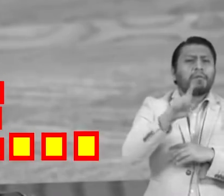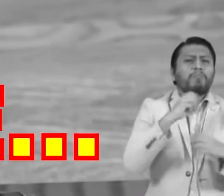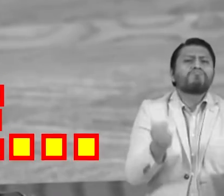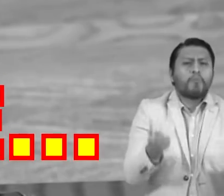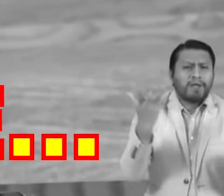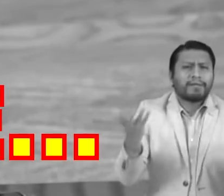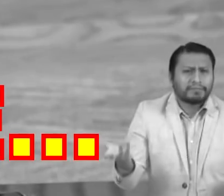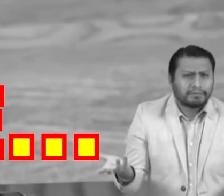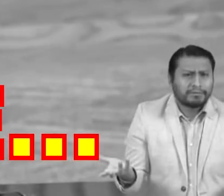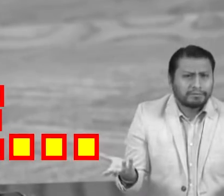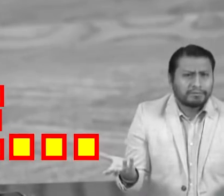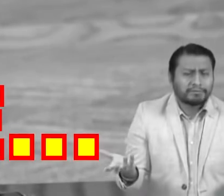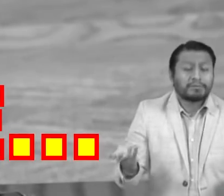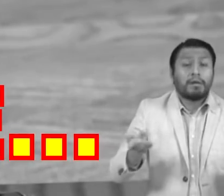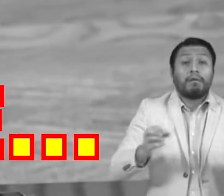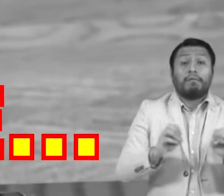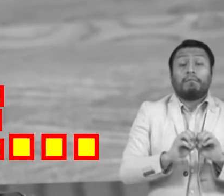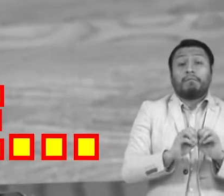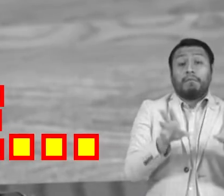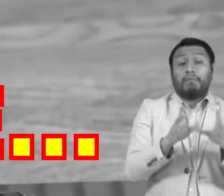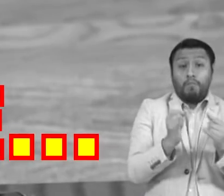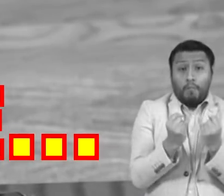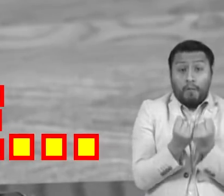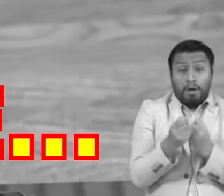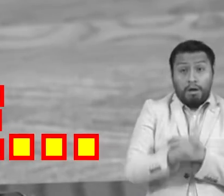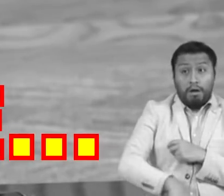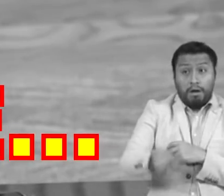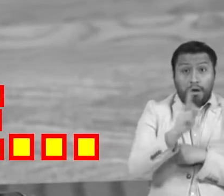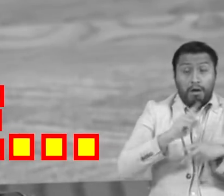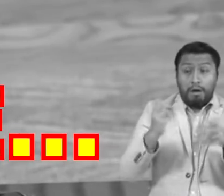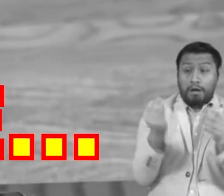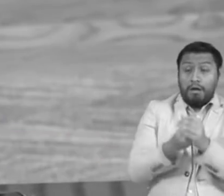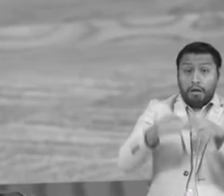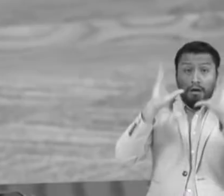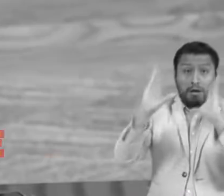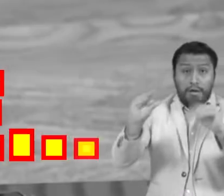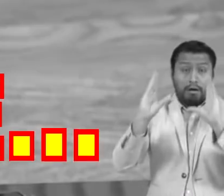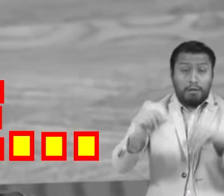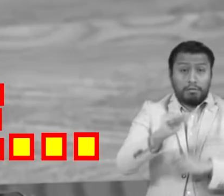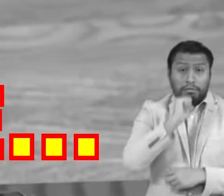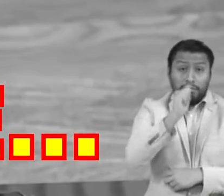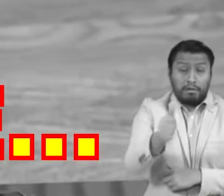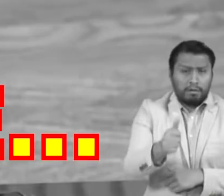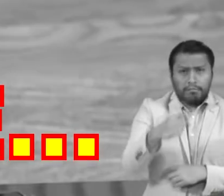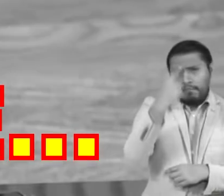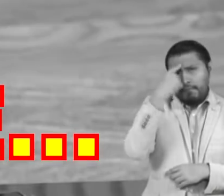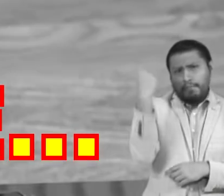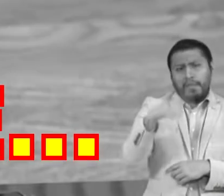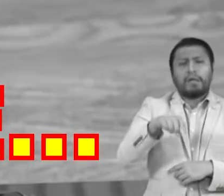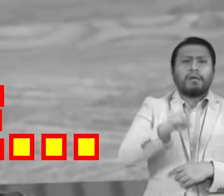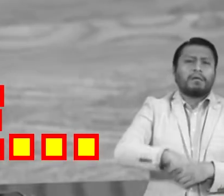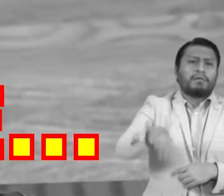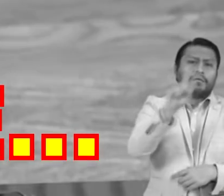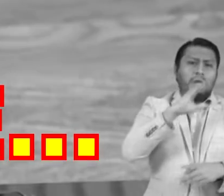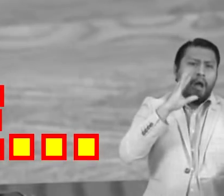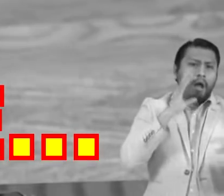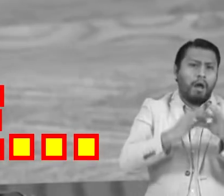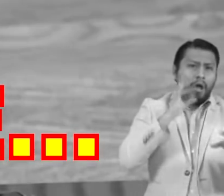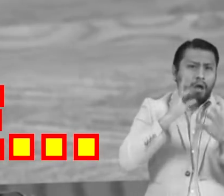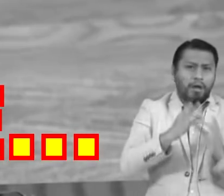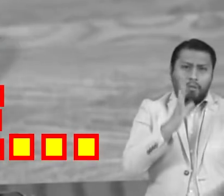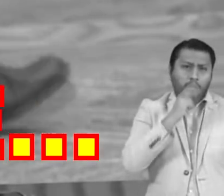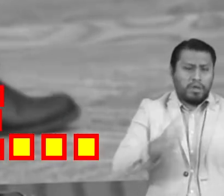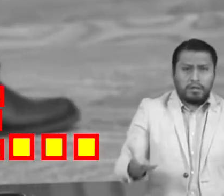y desde luego que no se les capacitó para que hoy no puedan cumplir a cabalidad su